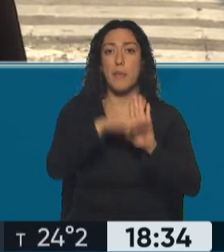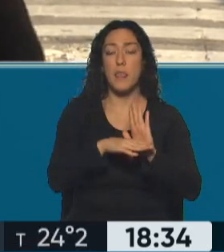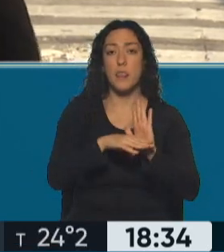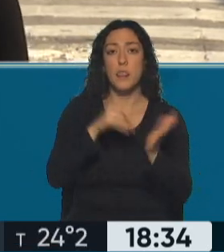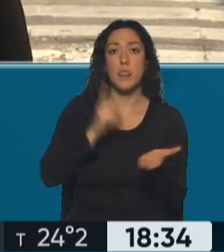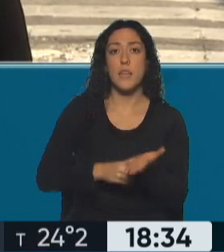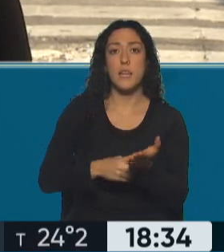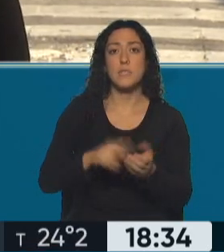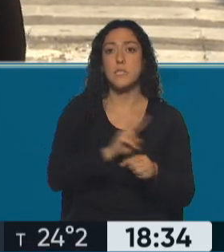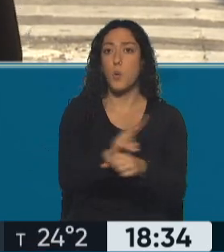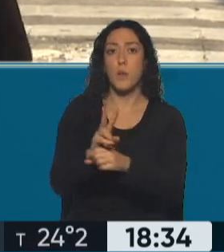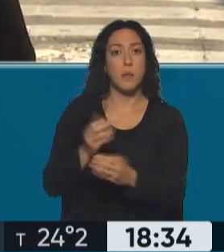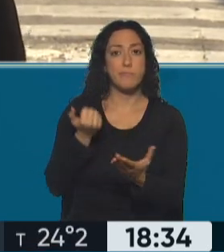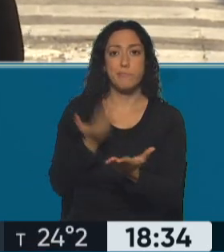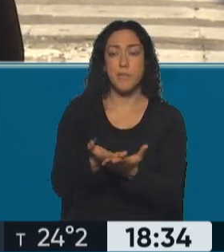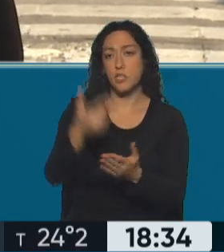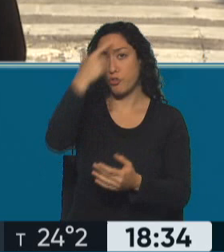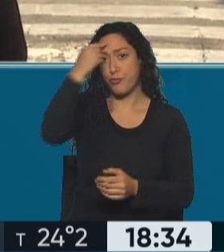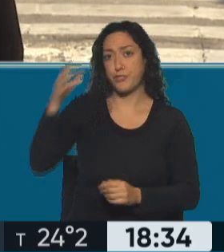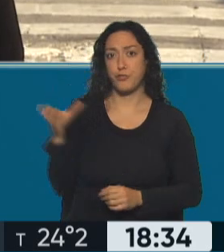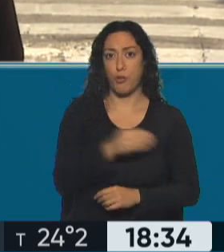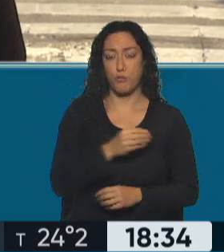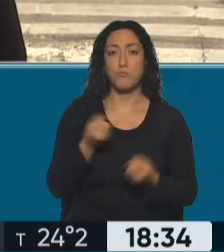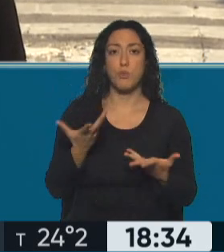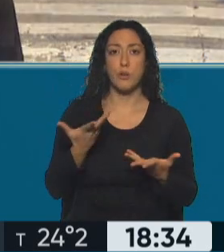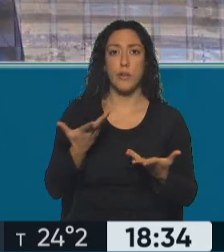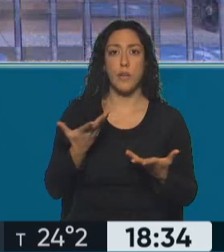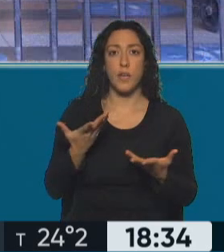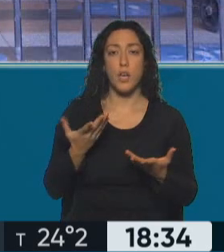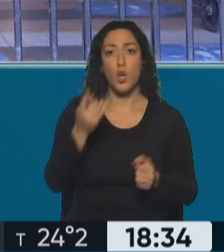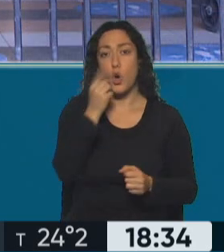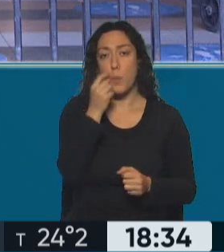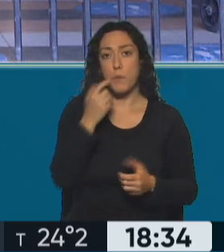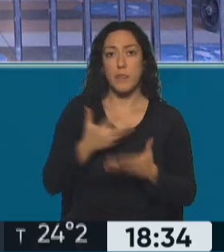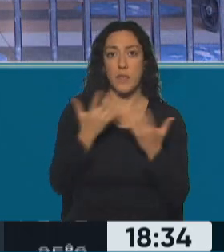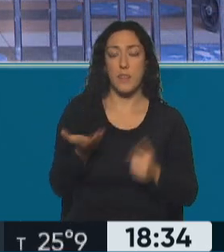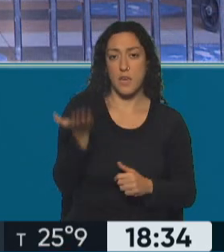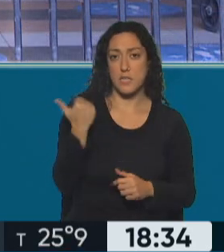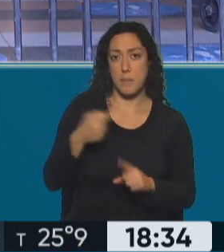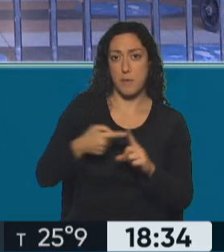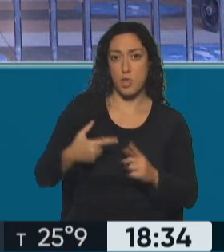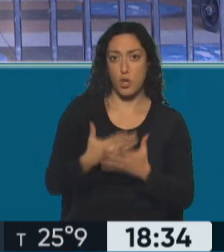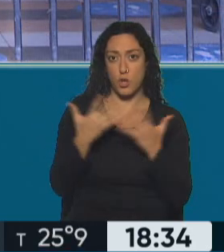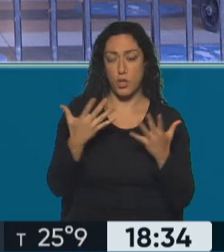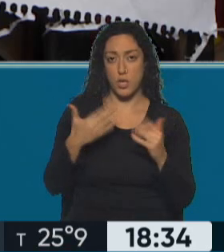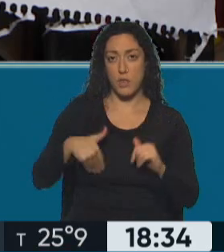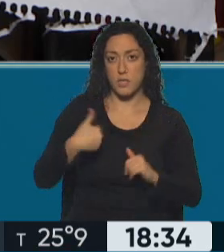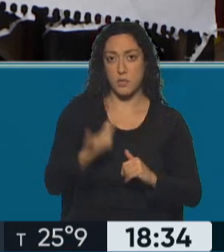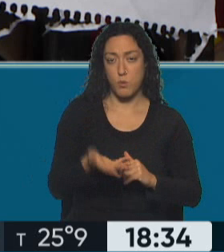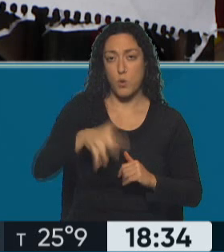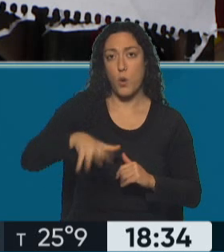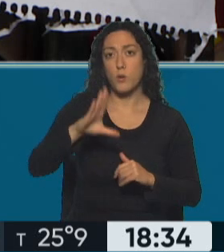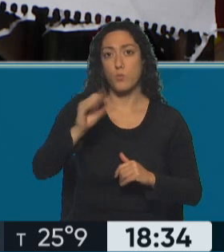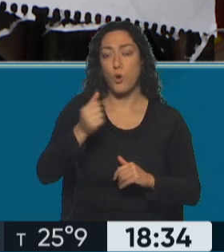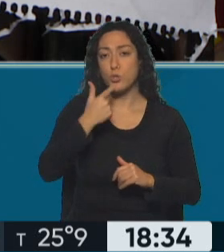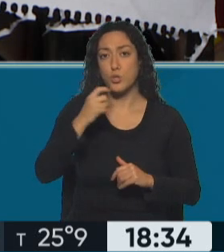para todos los choferes. Y lo hace en respuesta a un hecho violento que tuvo lugar ayer, después del mediodía, en Bosques, cuando un